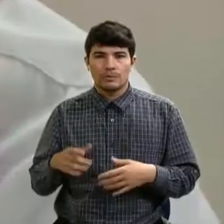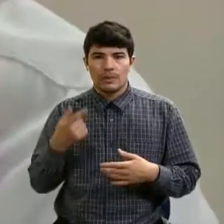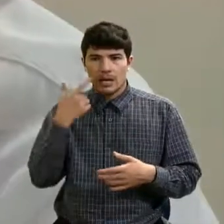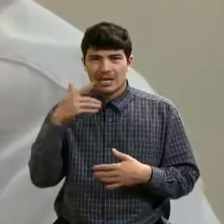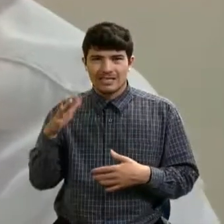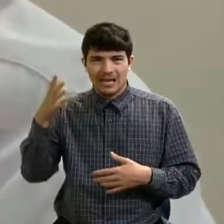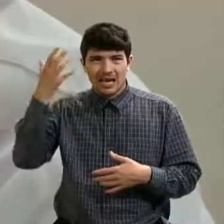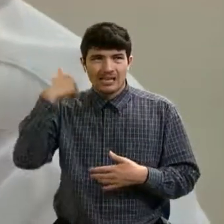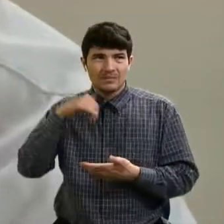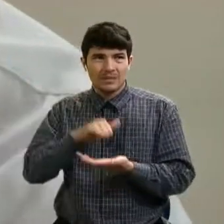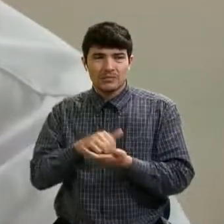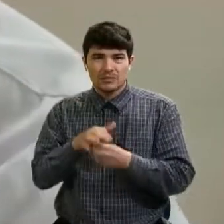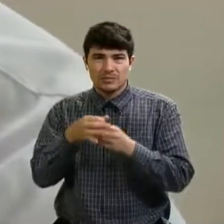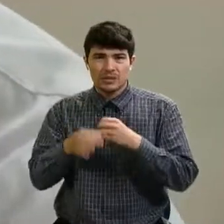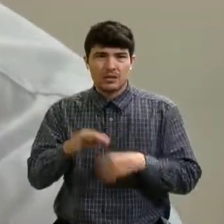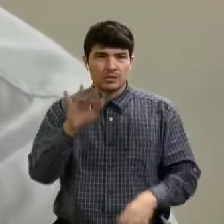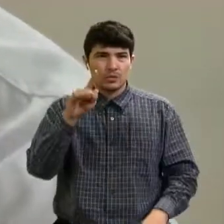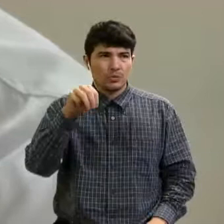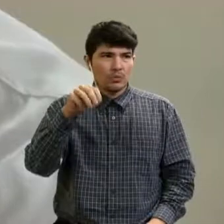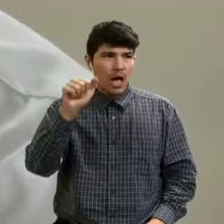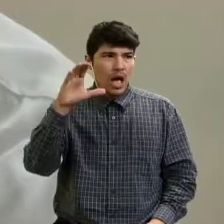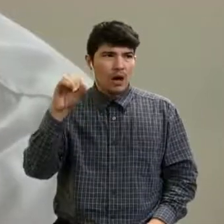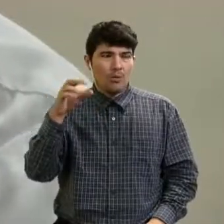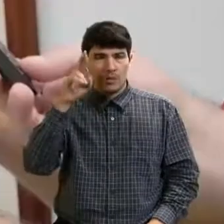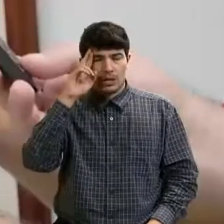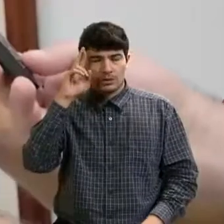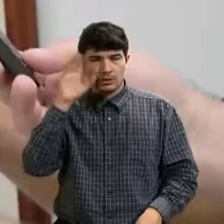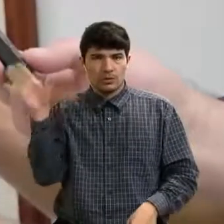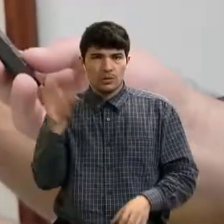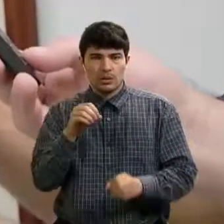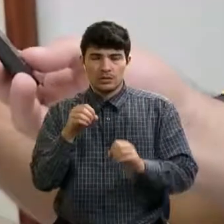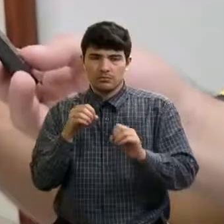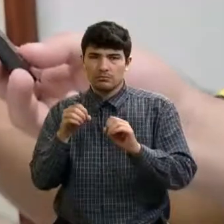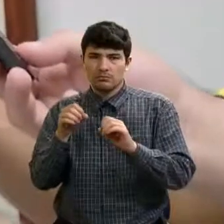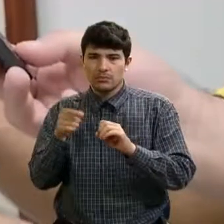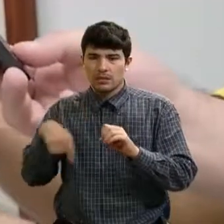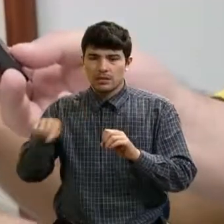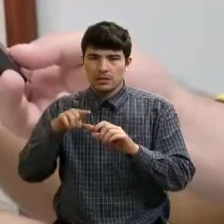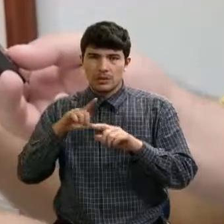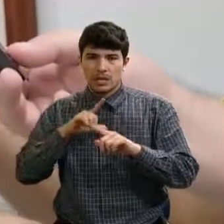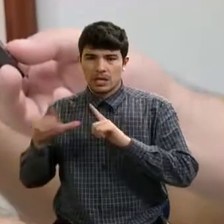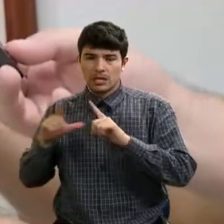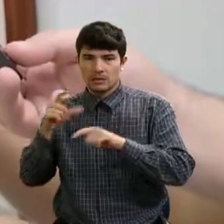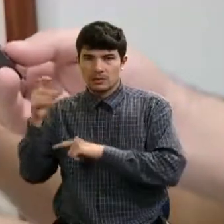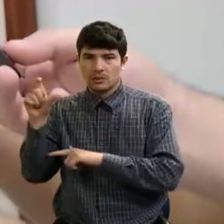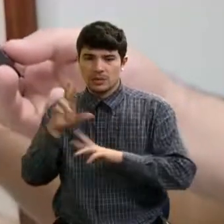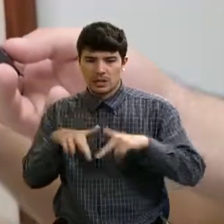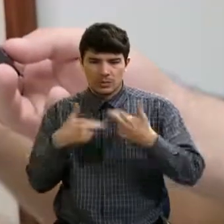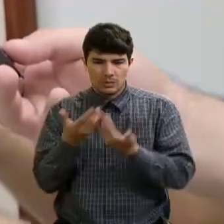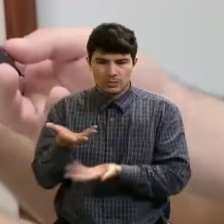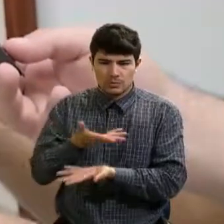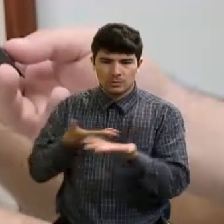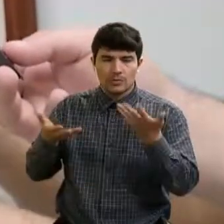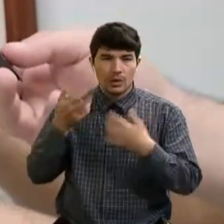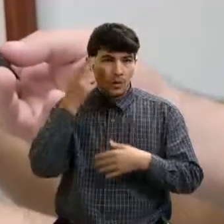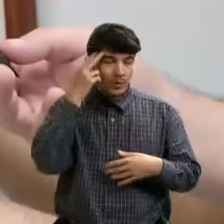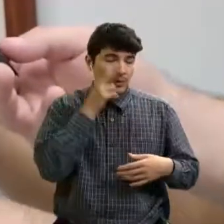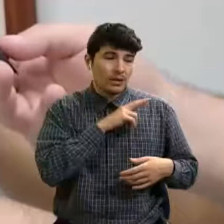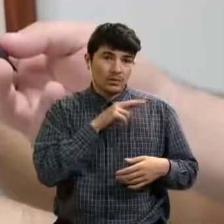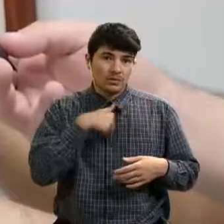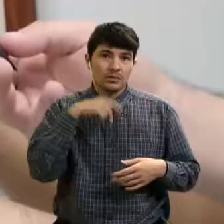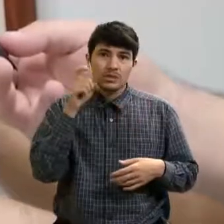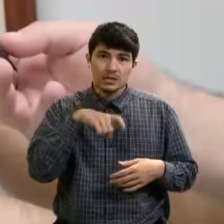por eso los diputados y la cámara de comercio de cúcuta se reúnen claramente es importante que unifiquemos criterios con la asamblea con las entidades